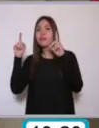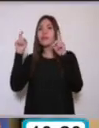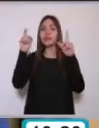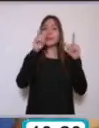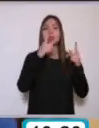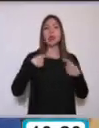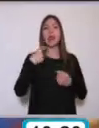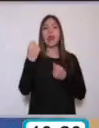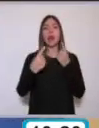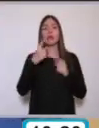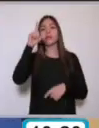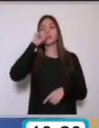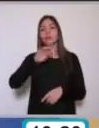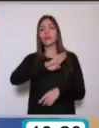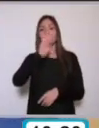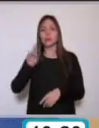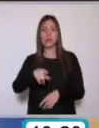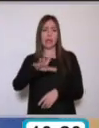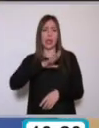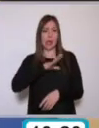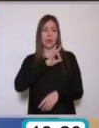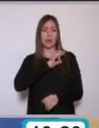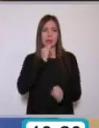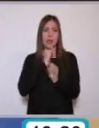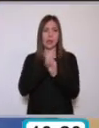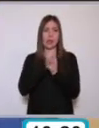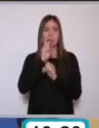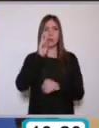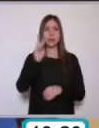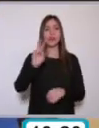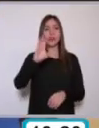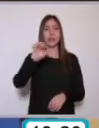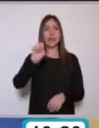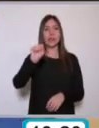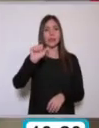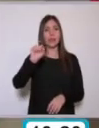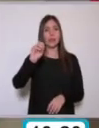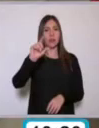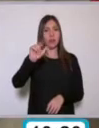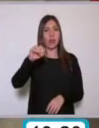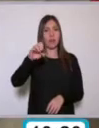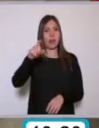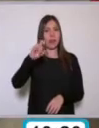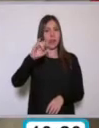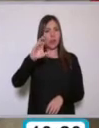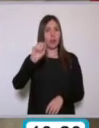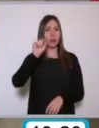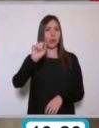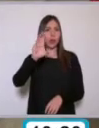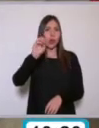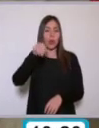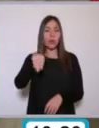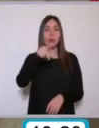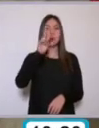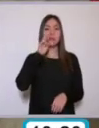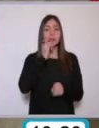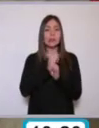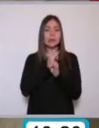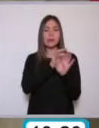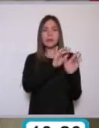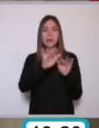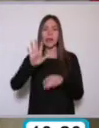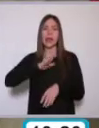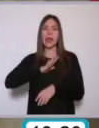una página donde las pueden ver que es casasolamexico.com Muy y ahí bien. tenemos una galería. Pues hay que revisar Sí. y por supuesto también de la colección de